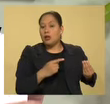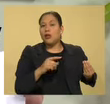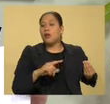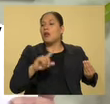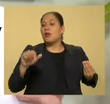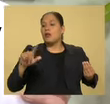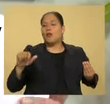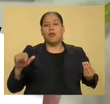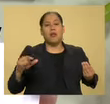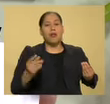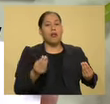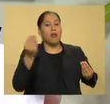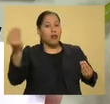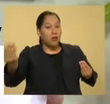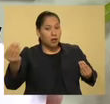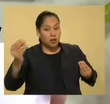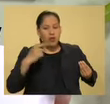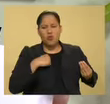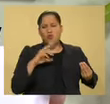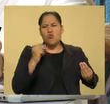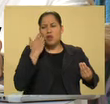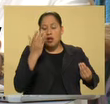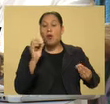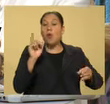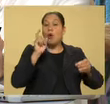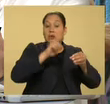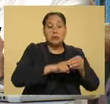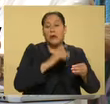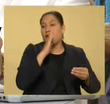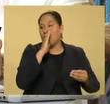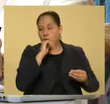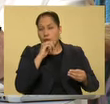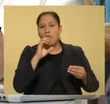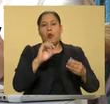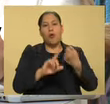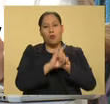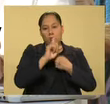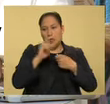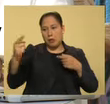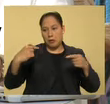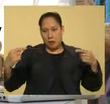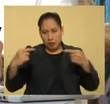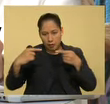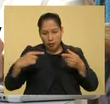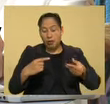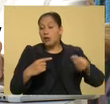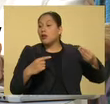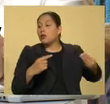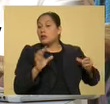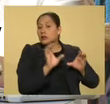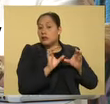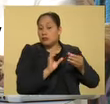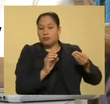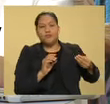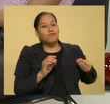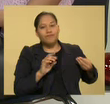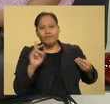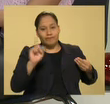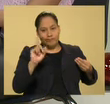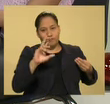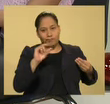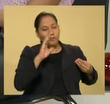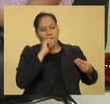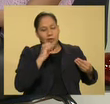papeles, ni por razón de inscripción, ni por razón de problemas que hayas tenido dentro de la escuela. Esas son